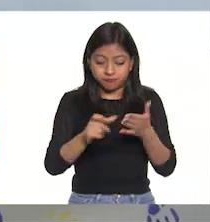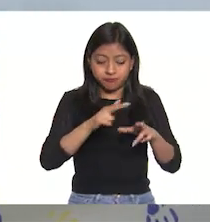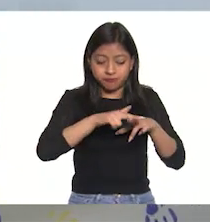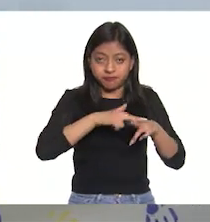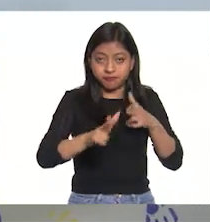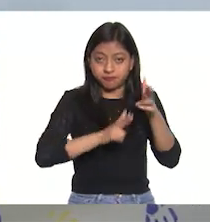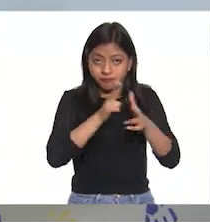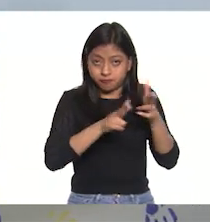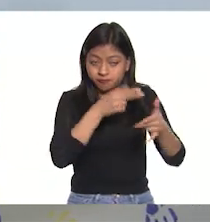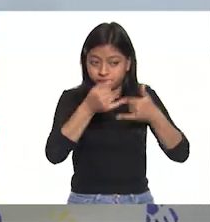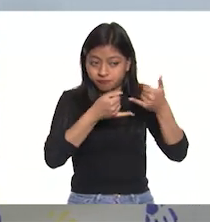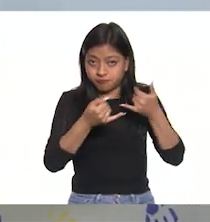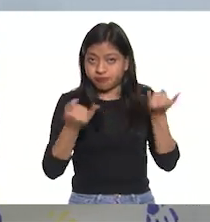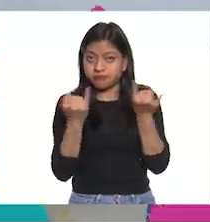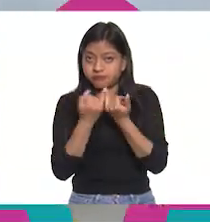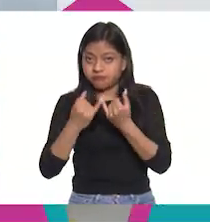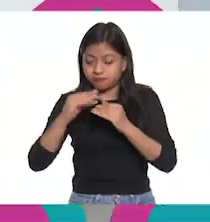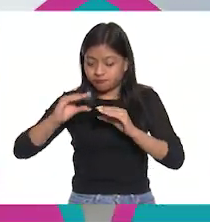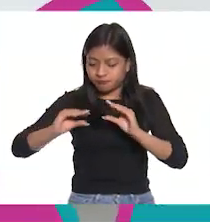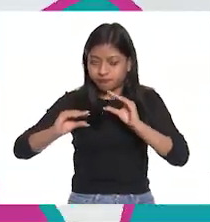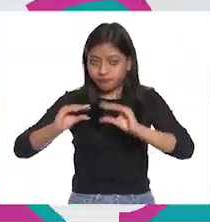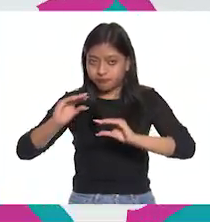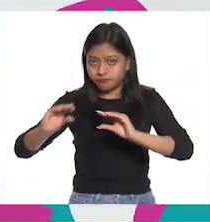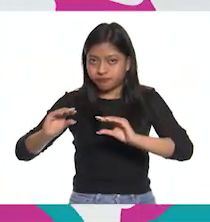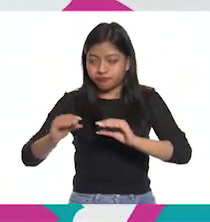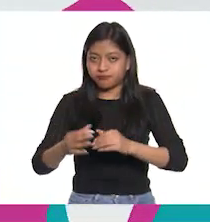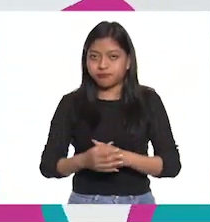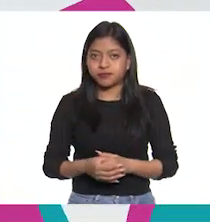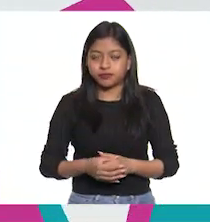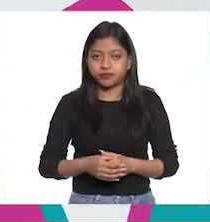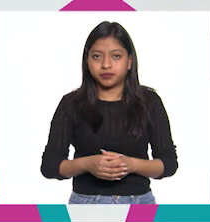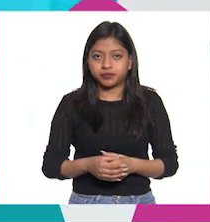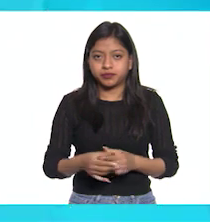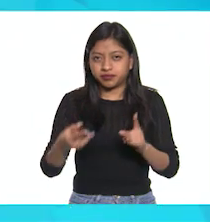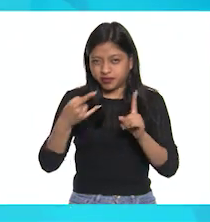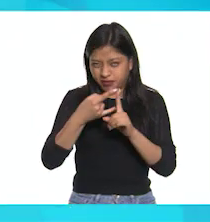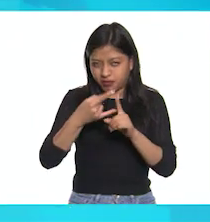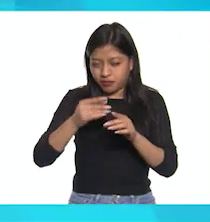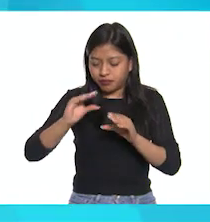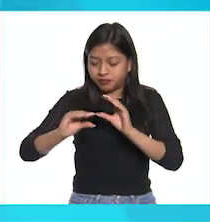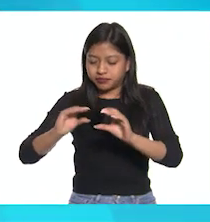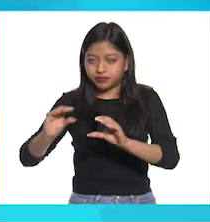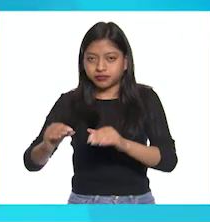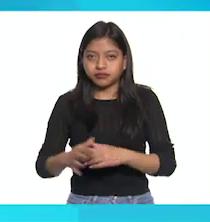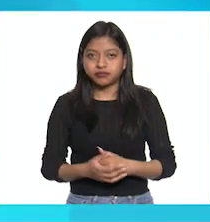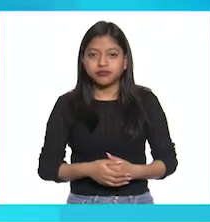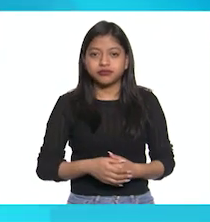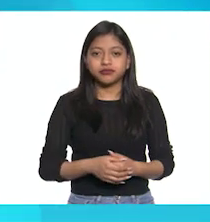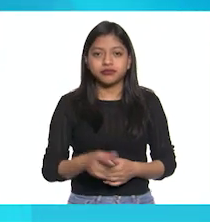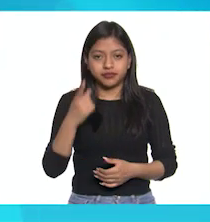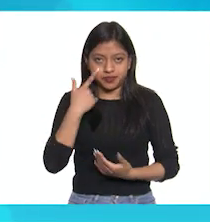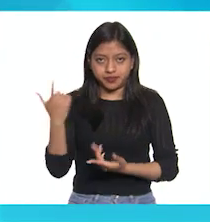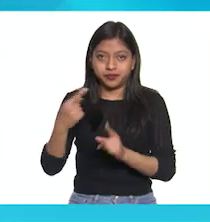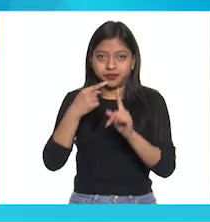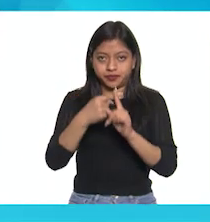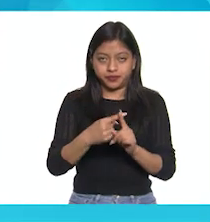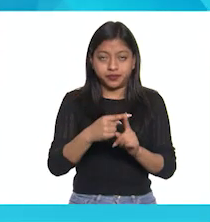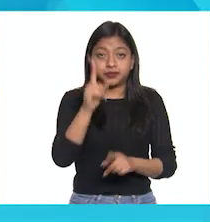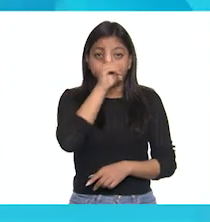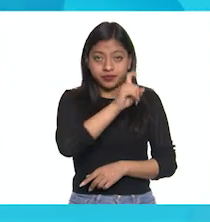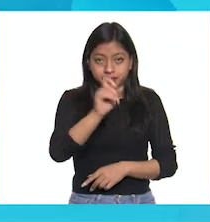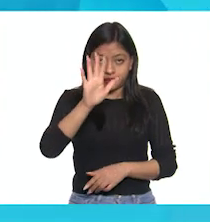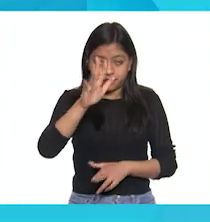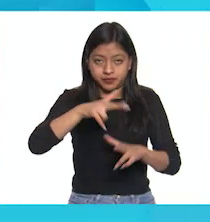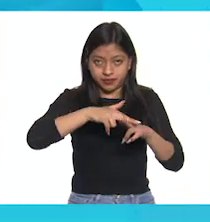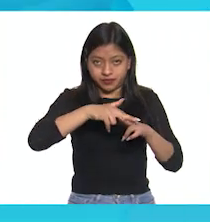pagar? Vamos a sumar lo que cuesta el trenecito con los dados. Muy bien, vamos a hacerlo. El trenecito cuesta